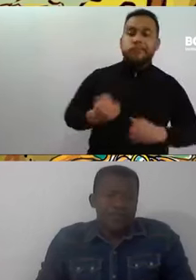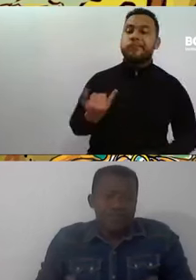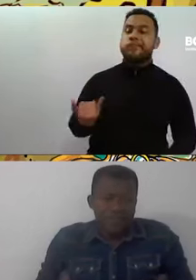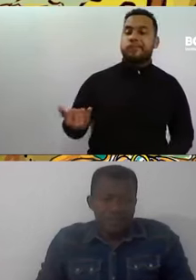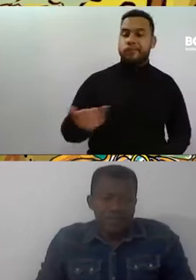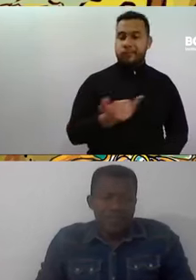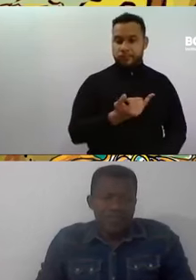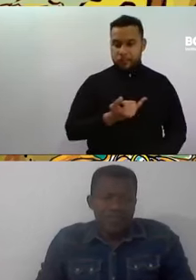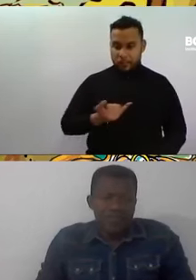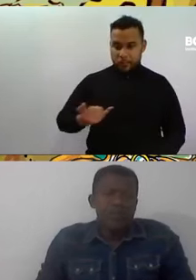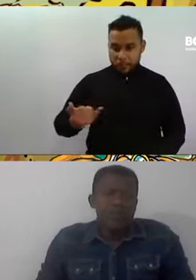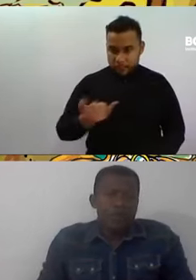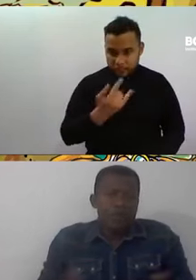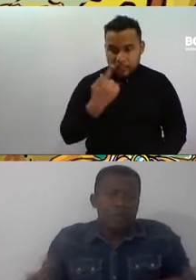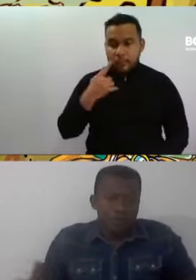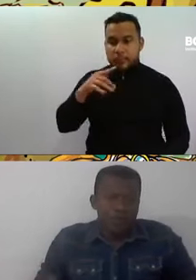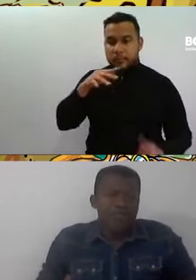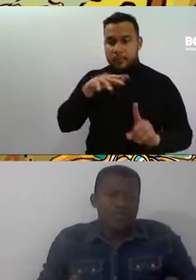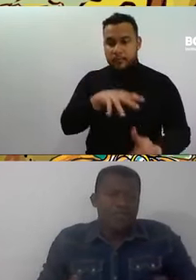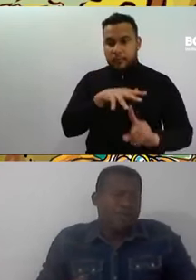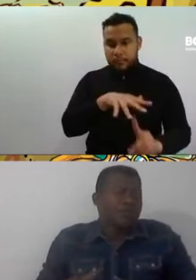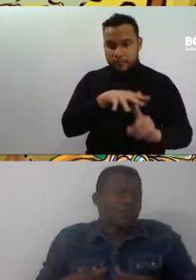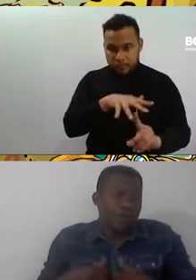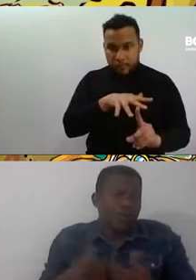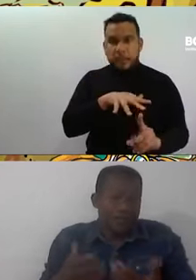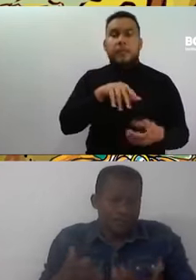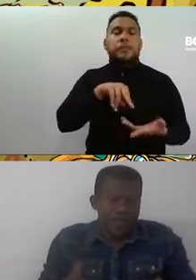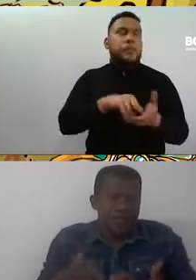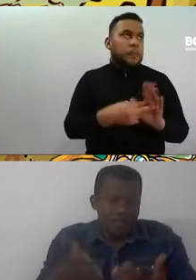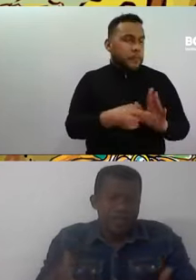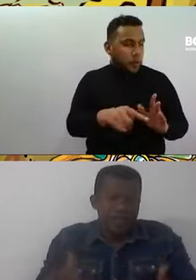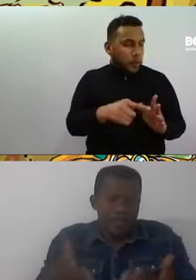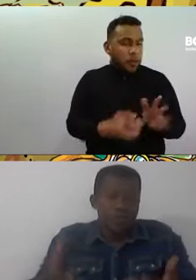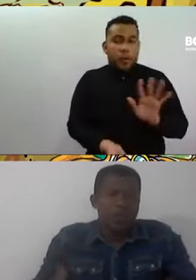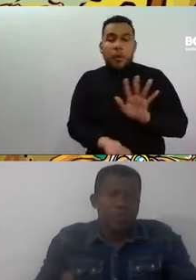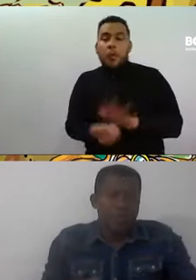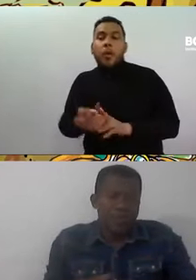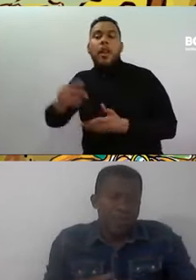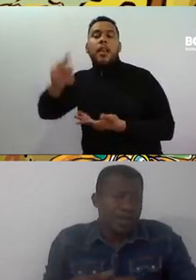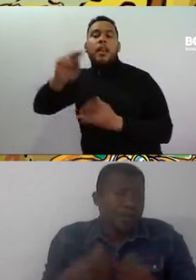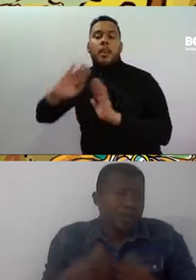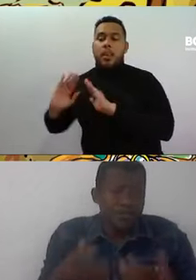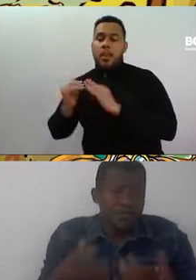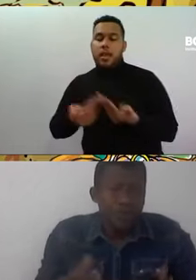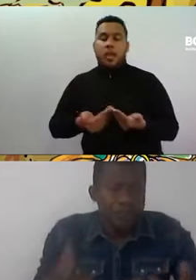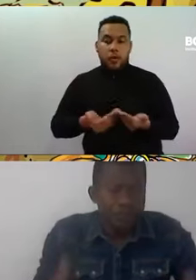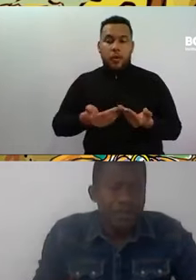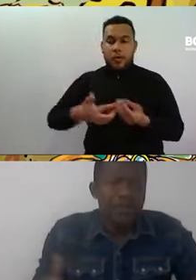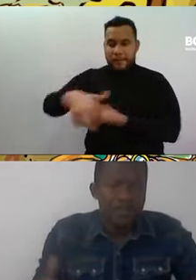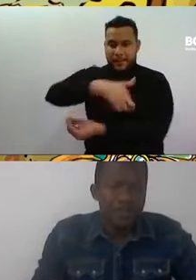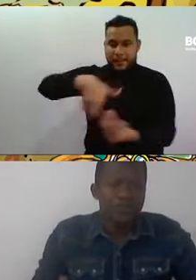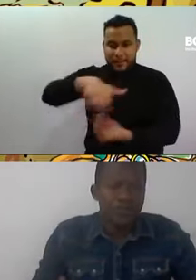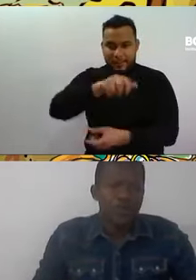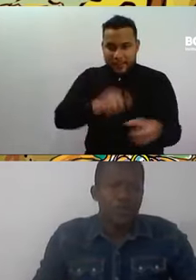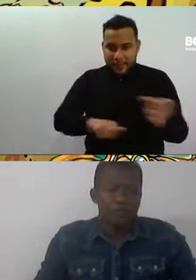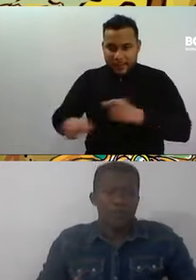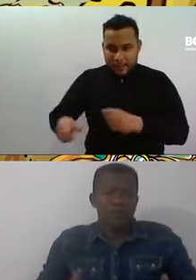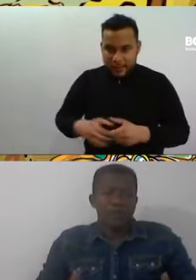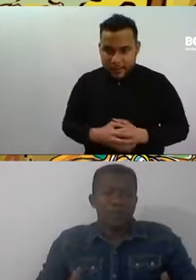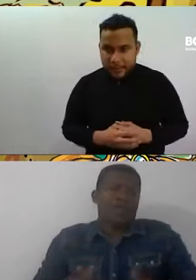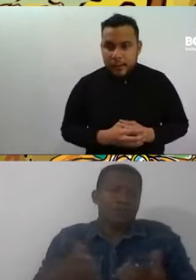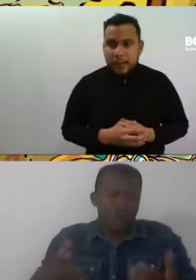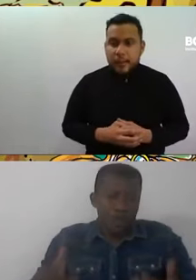ya la incidencia de lo que puede ser una naciente literatura palenquera. Es algo que está en